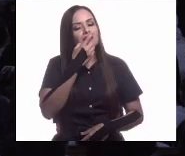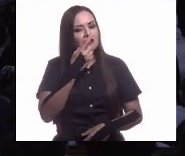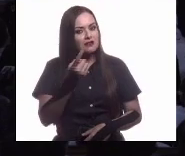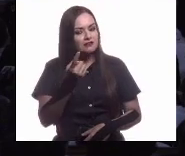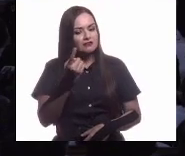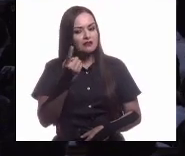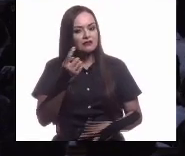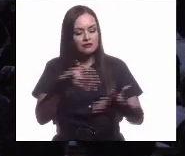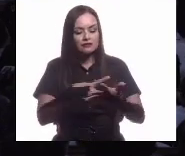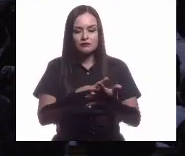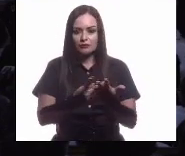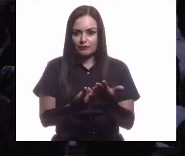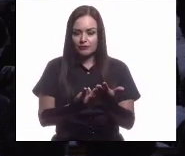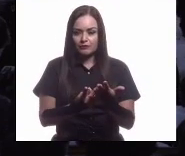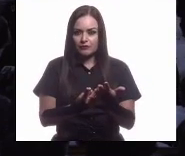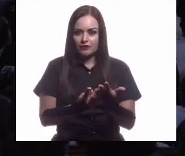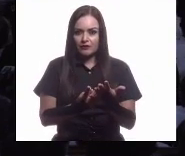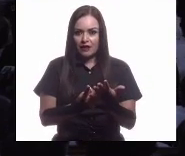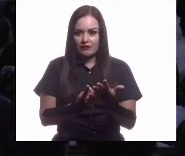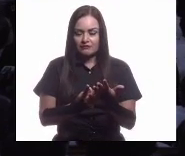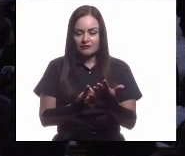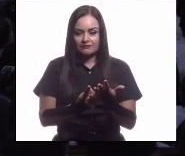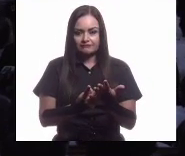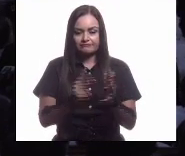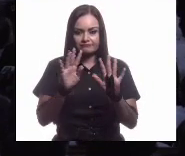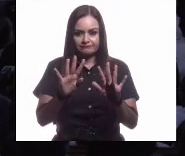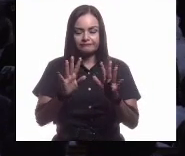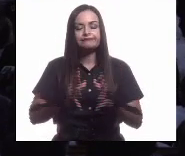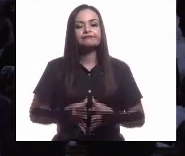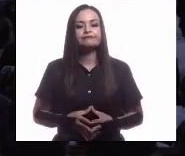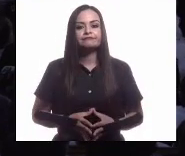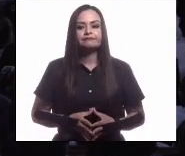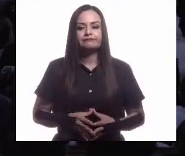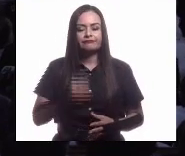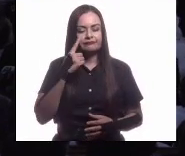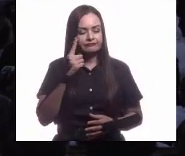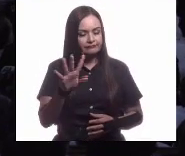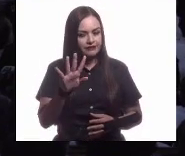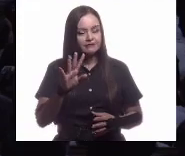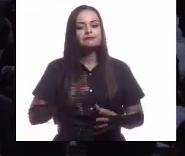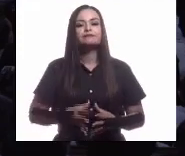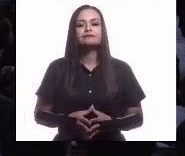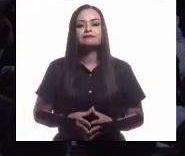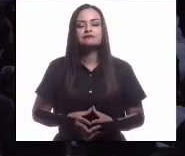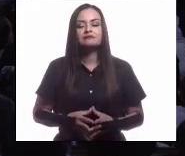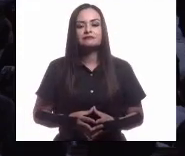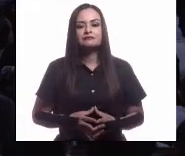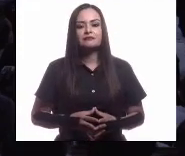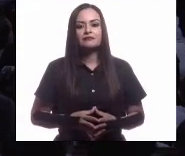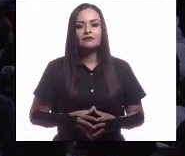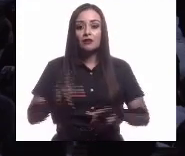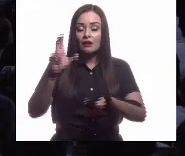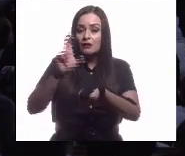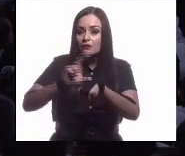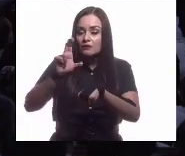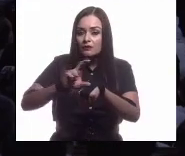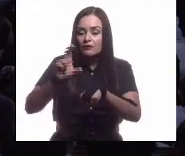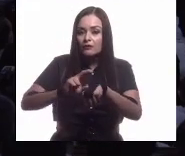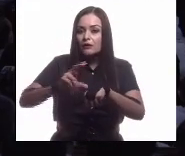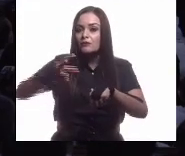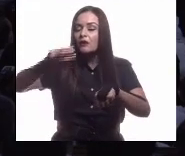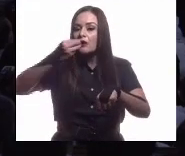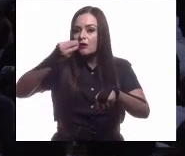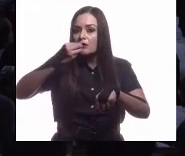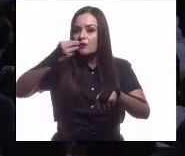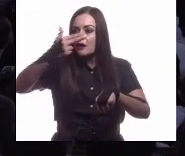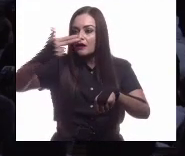nuestro programa de proveeduría interna. A ver, fíjense, ¿saben cuántos huevos se consumen por cada cuarto